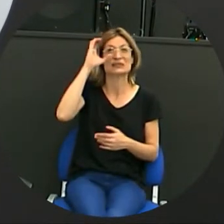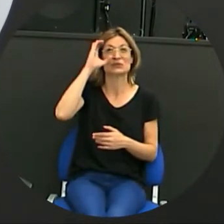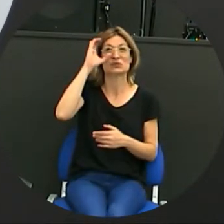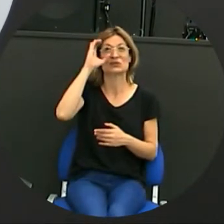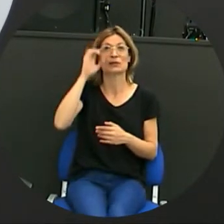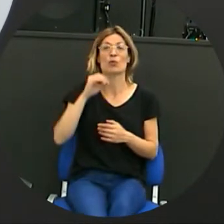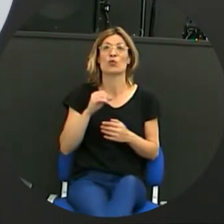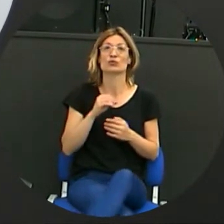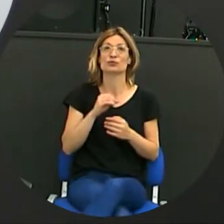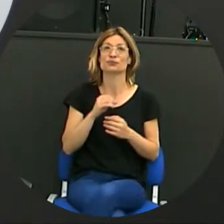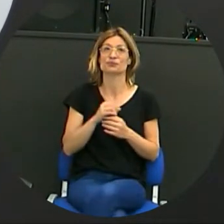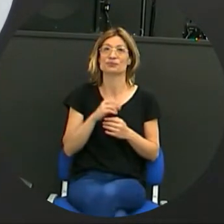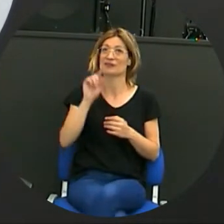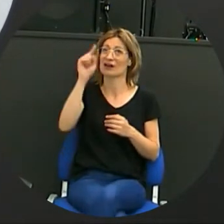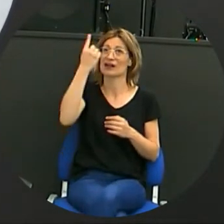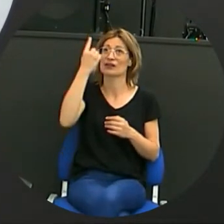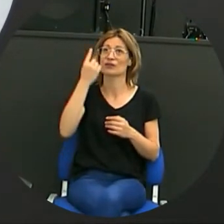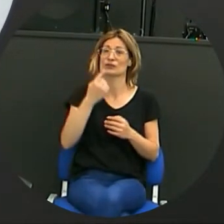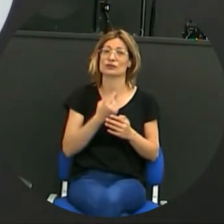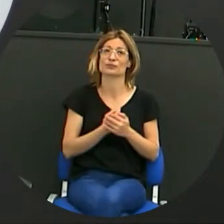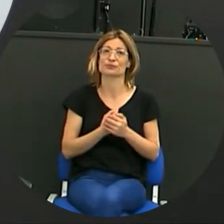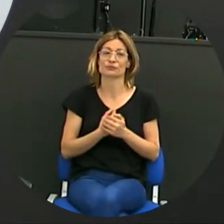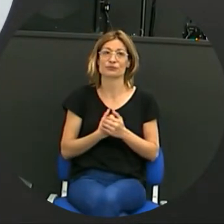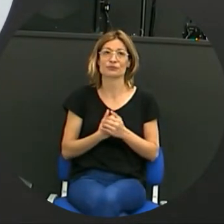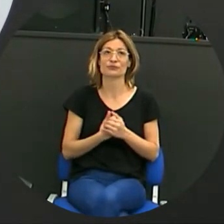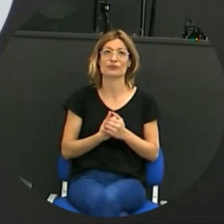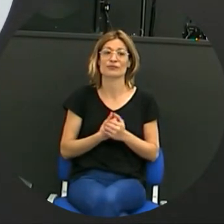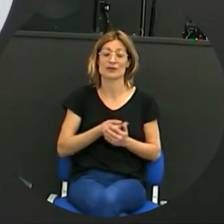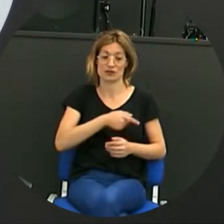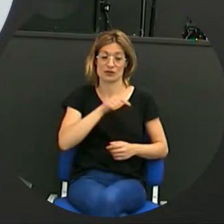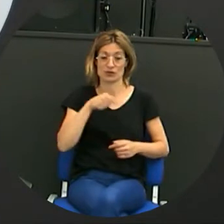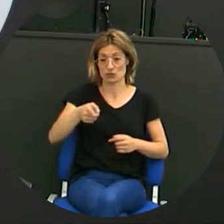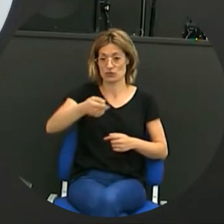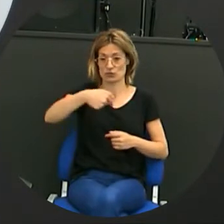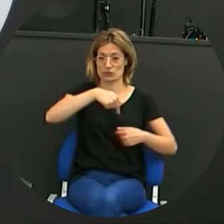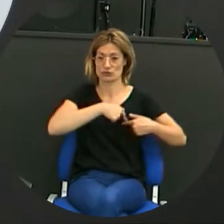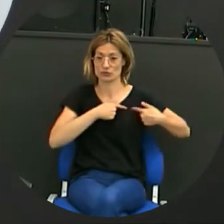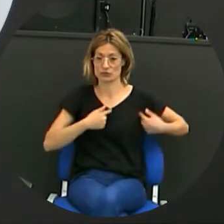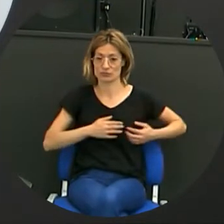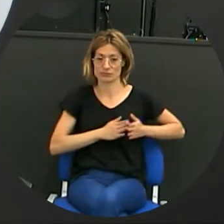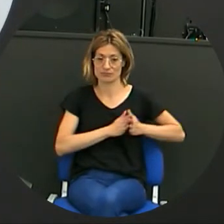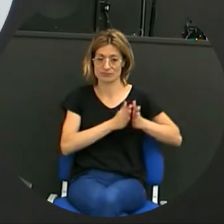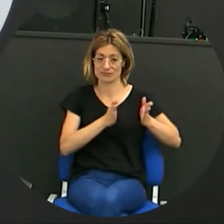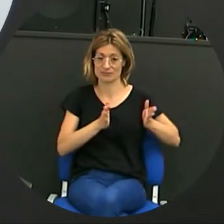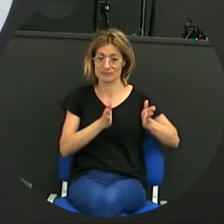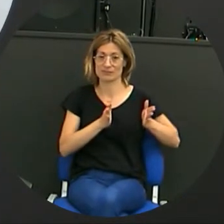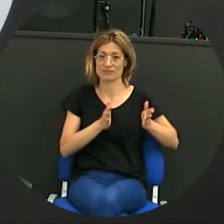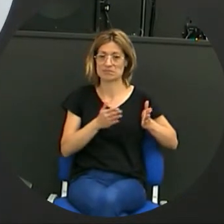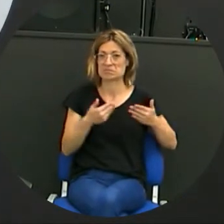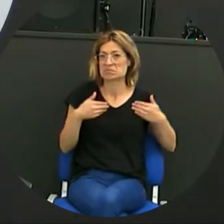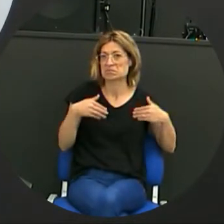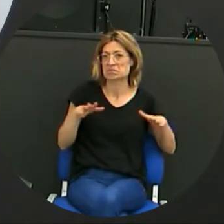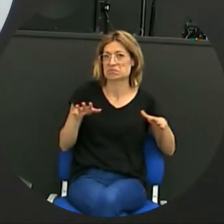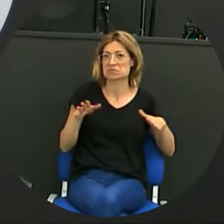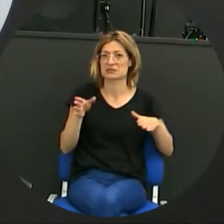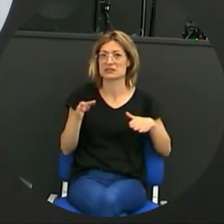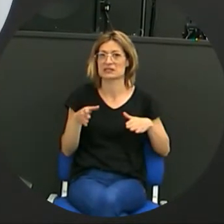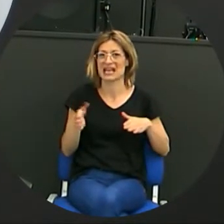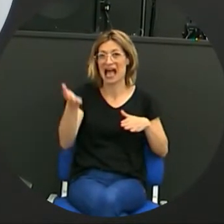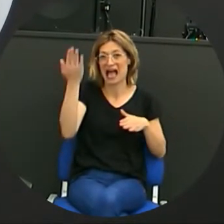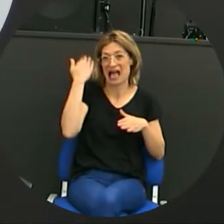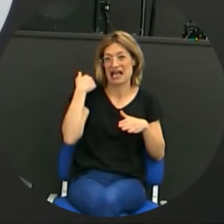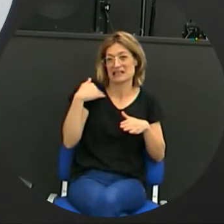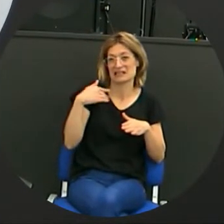nuestros oídos y abrir bien nuestro corazón. Aunque nosotros estábamos donde la